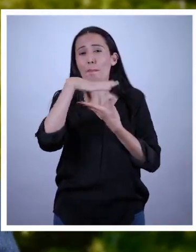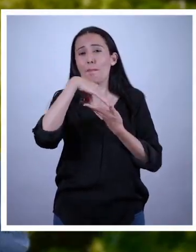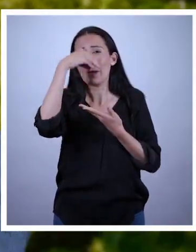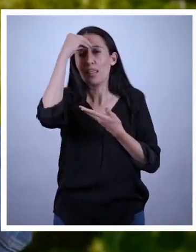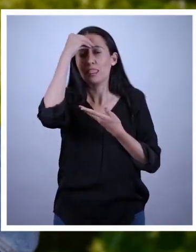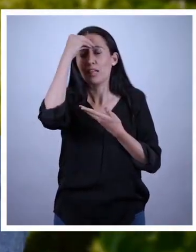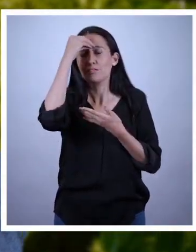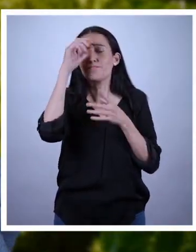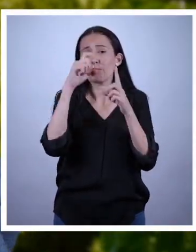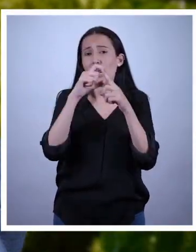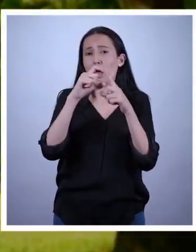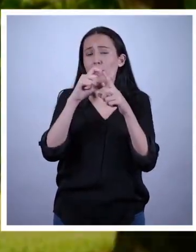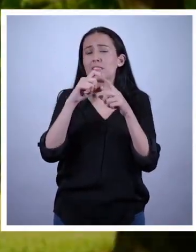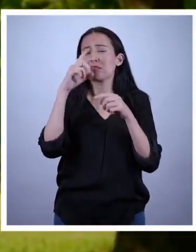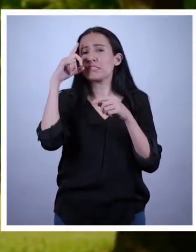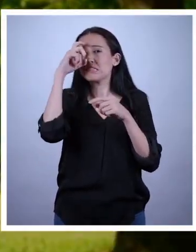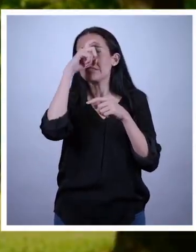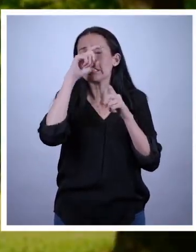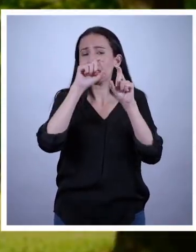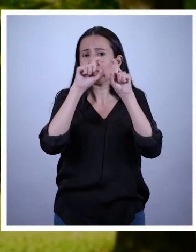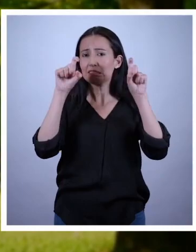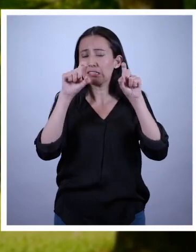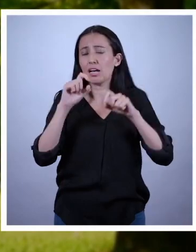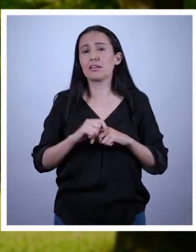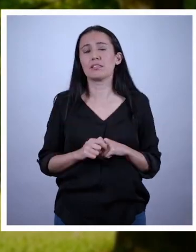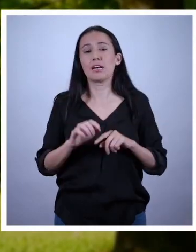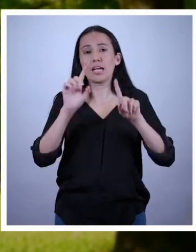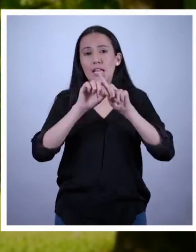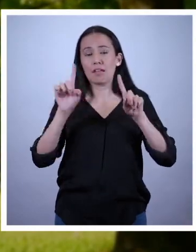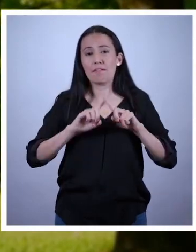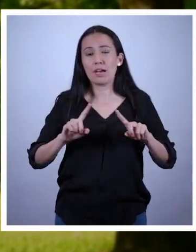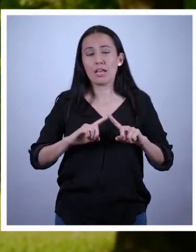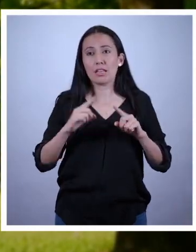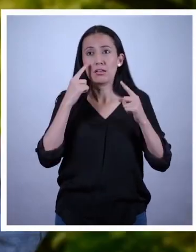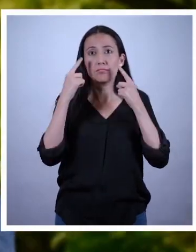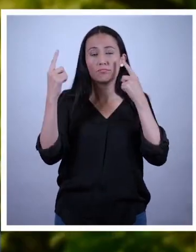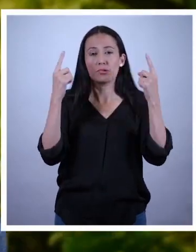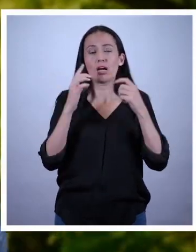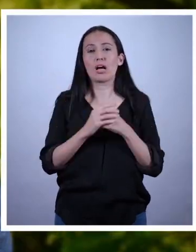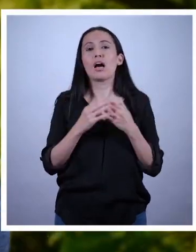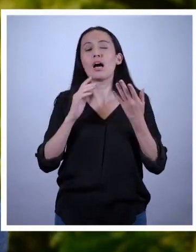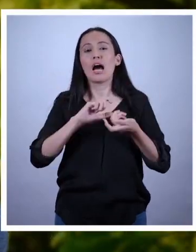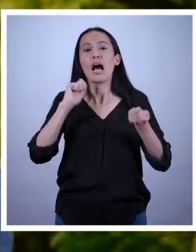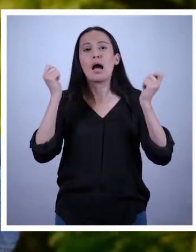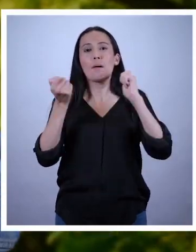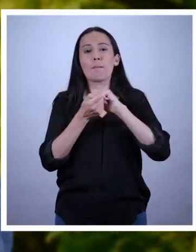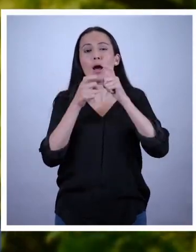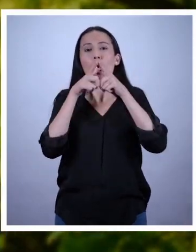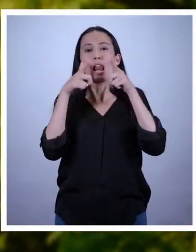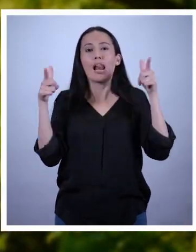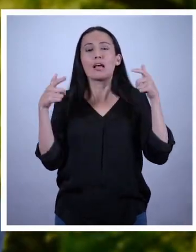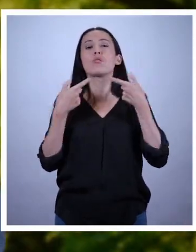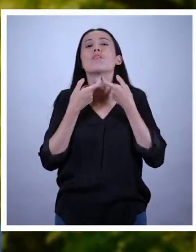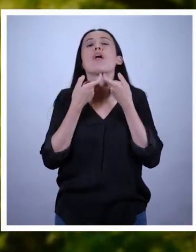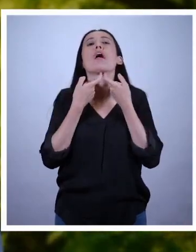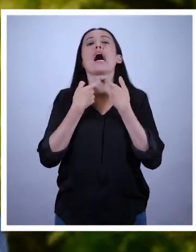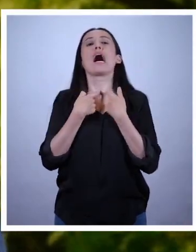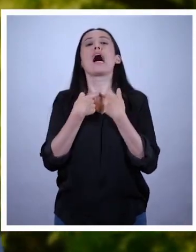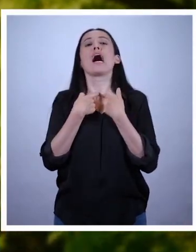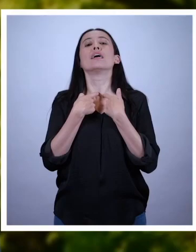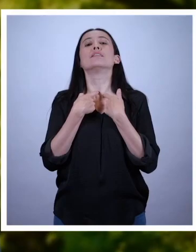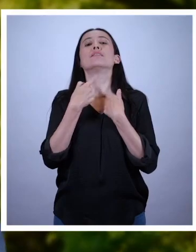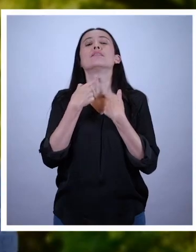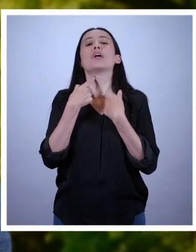aprendas a pronunciarlo sin equivocarte, usaban el lenguaje pero de diferente forma. Esto se debe a la modificación en la posición